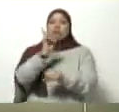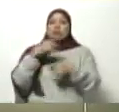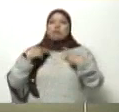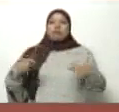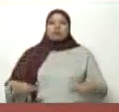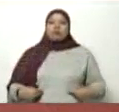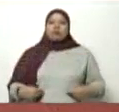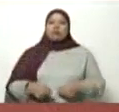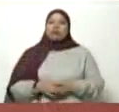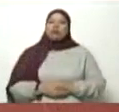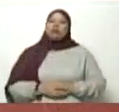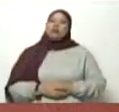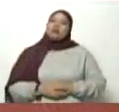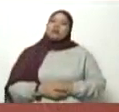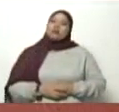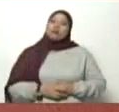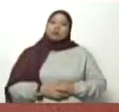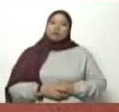humanos?